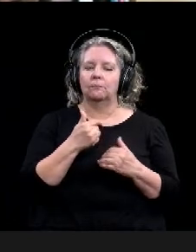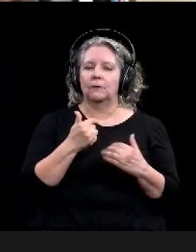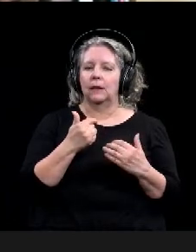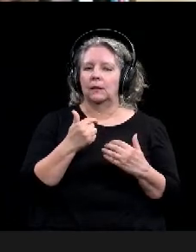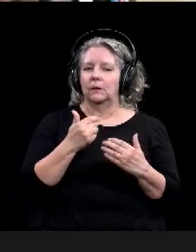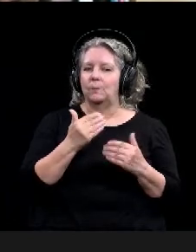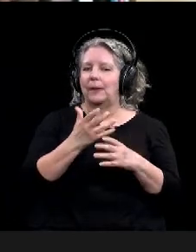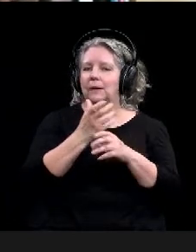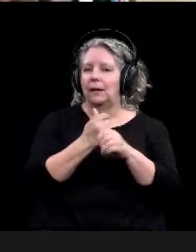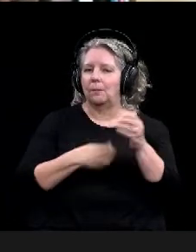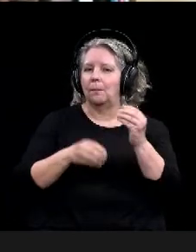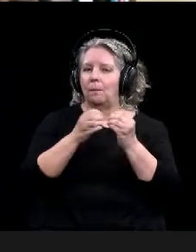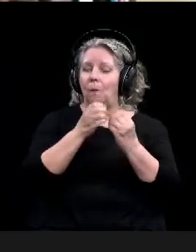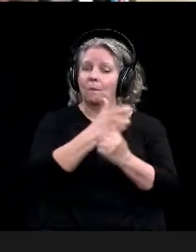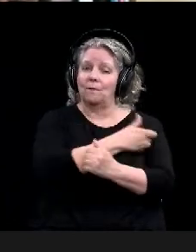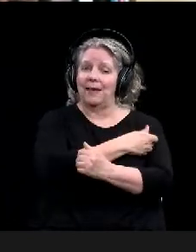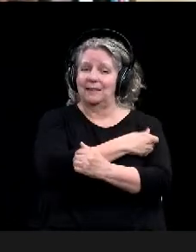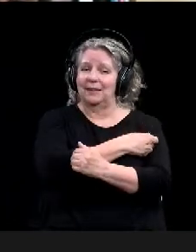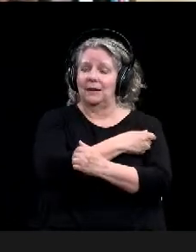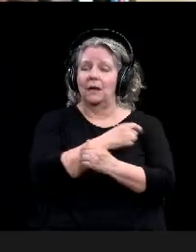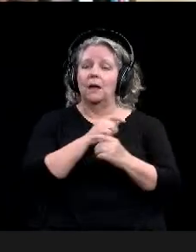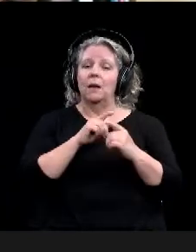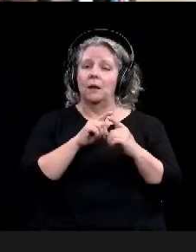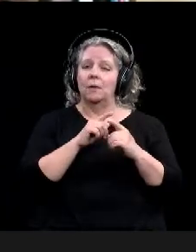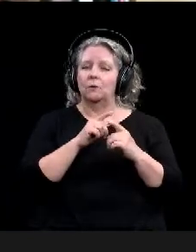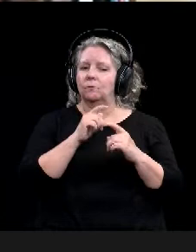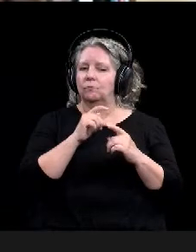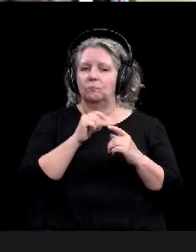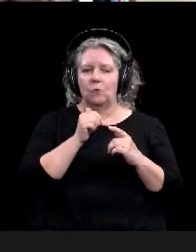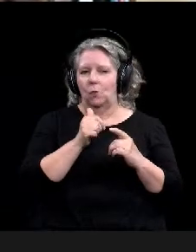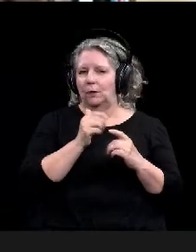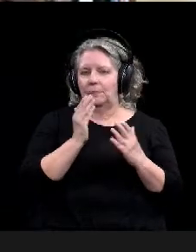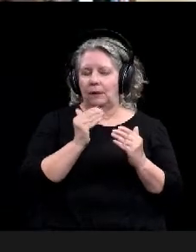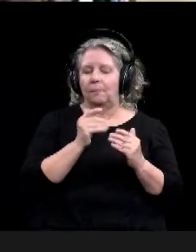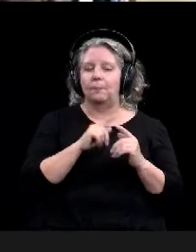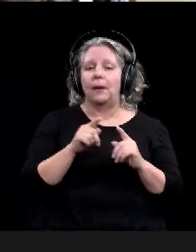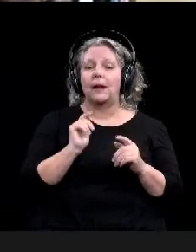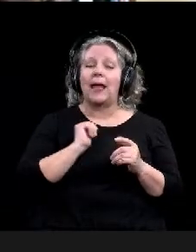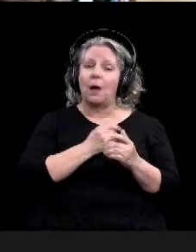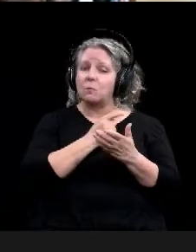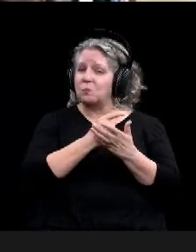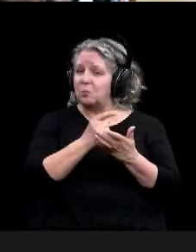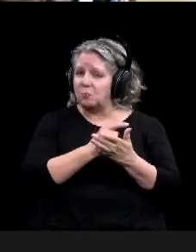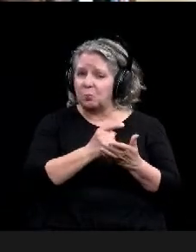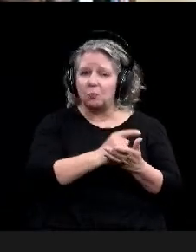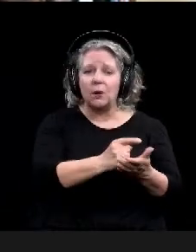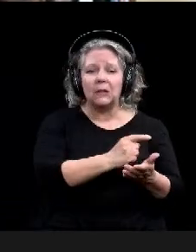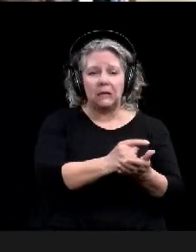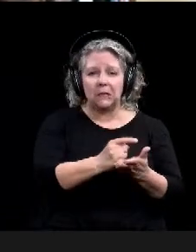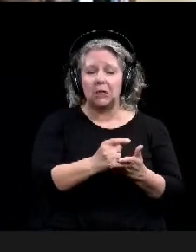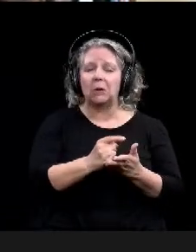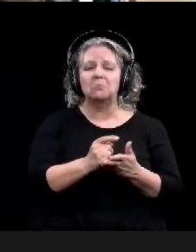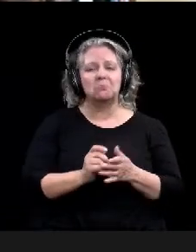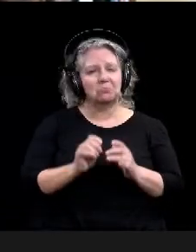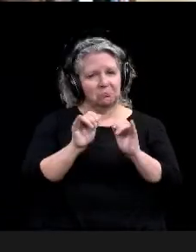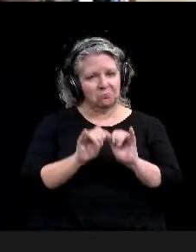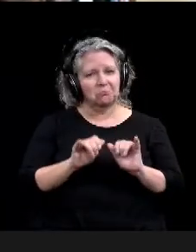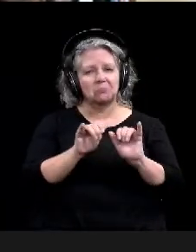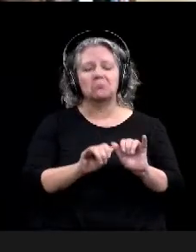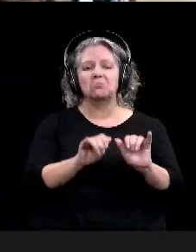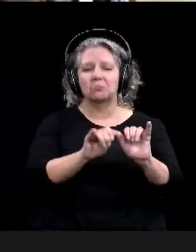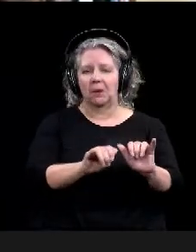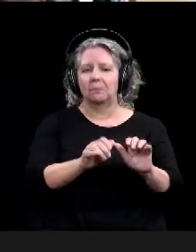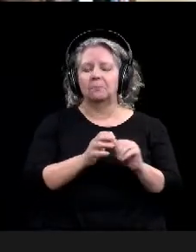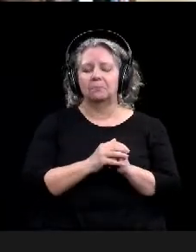las acciones de cada semana han sido muy al nivel y otros proveedores aquí en nuestra comunidad